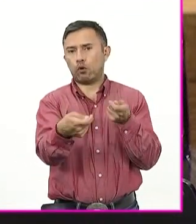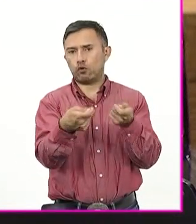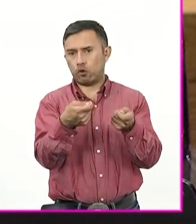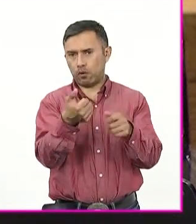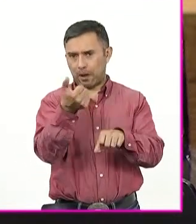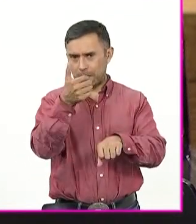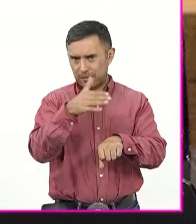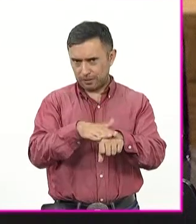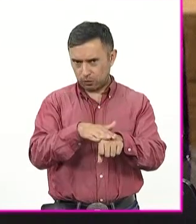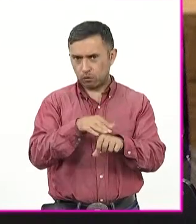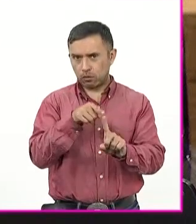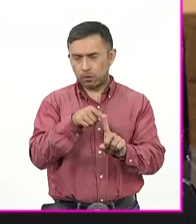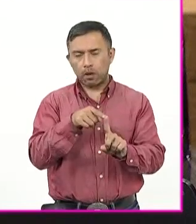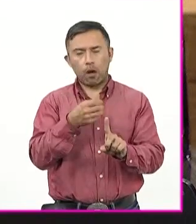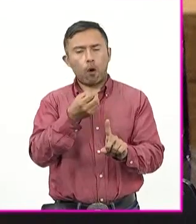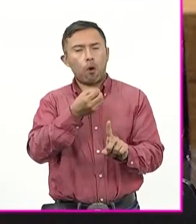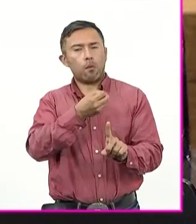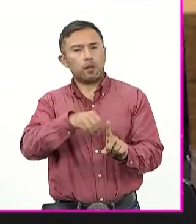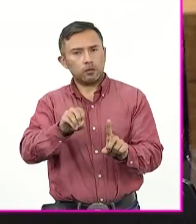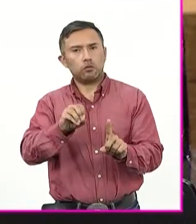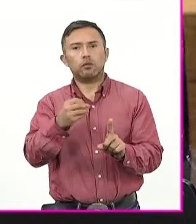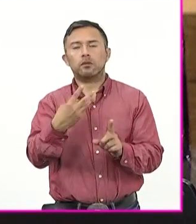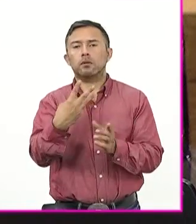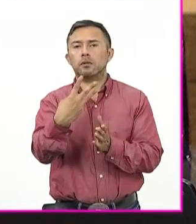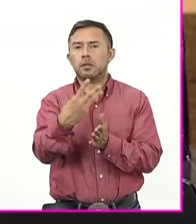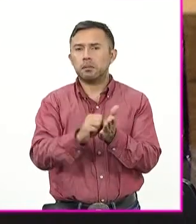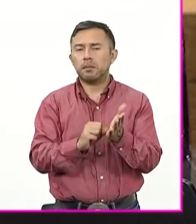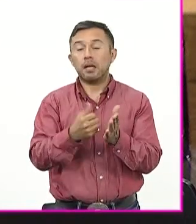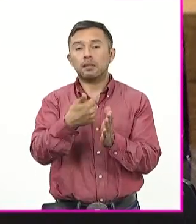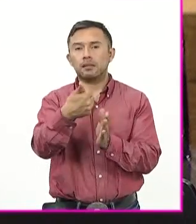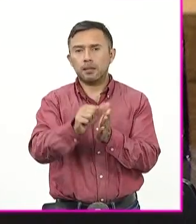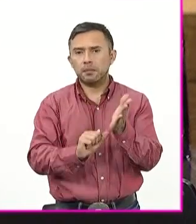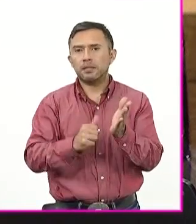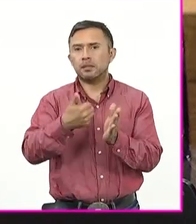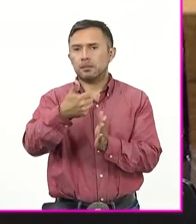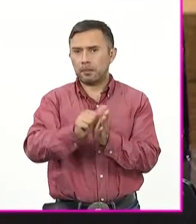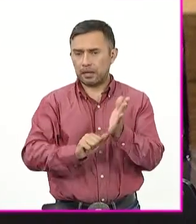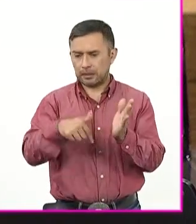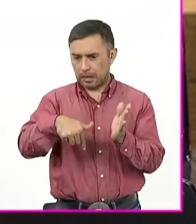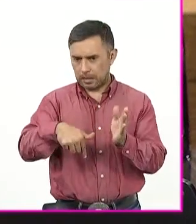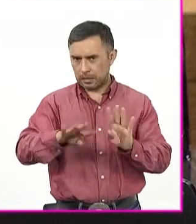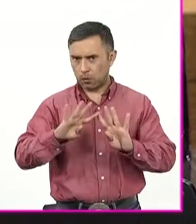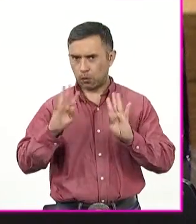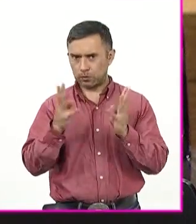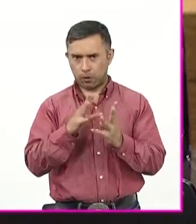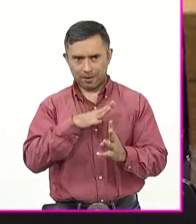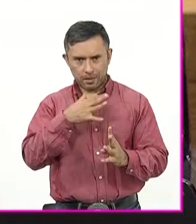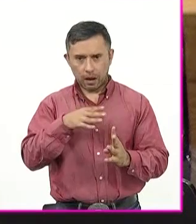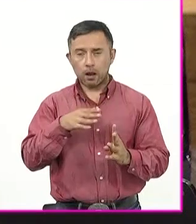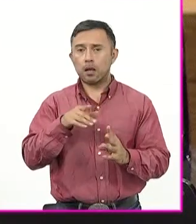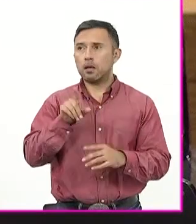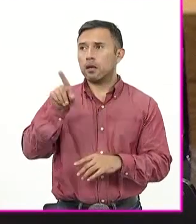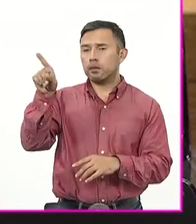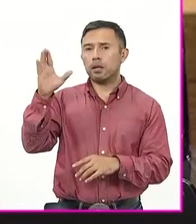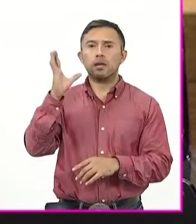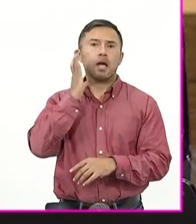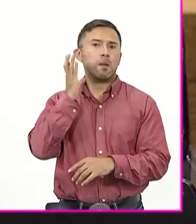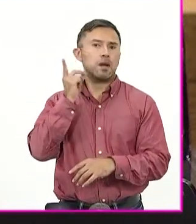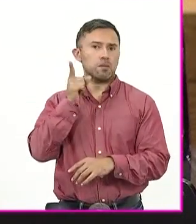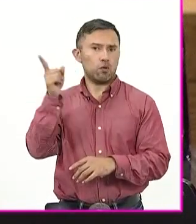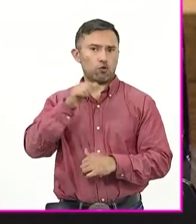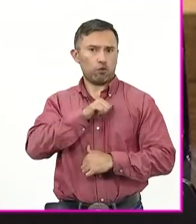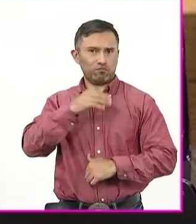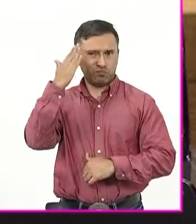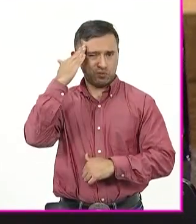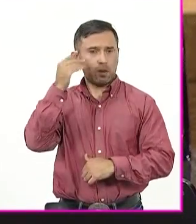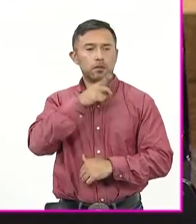informar semestralmente a este órgano colegiado y a la Cámara de Diputados, que tiene a bien la designación del titular del mismo,